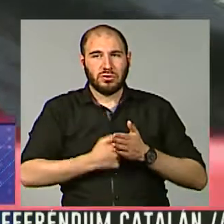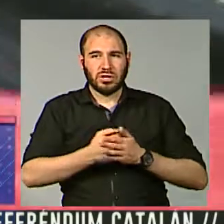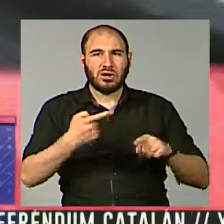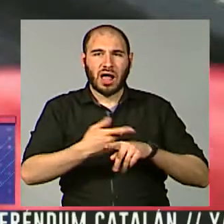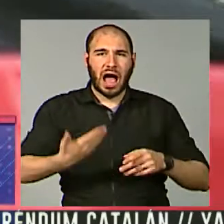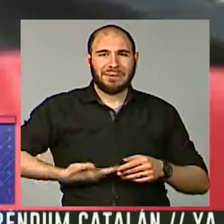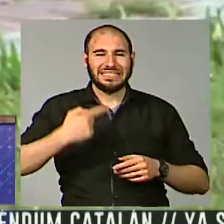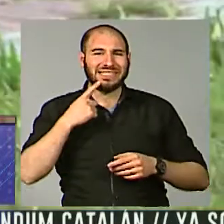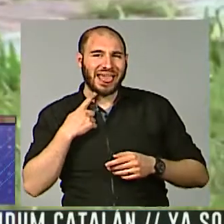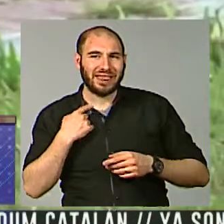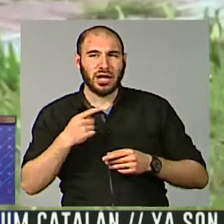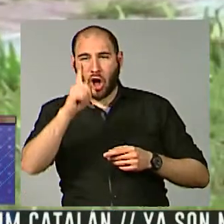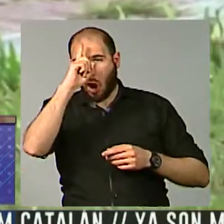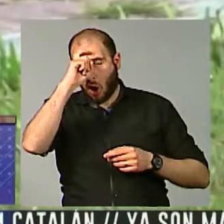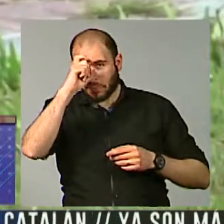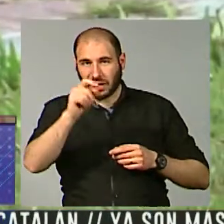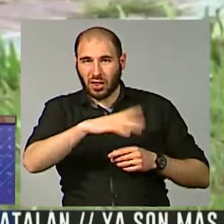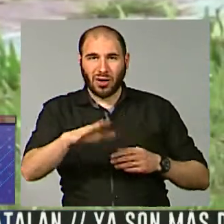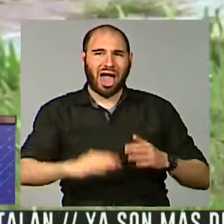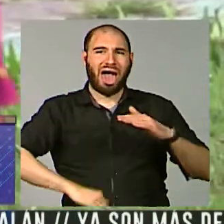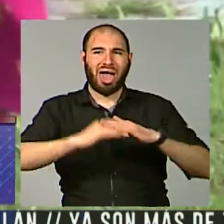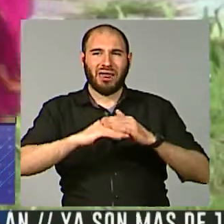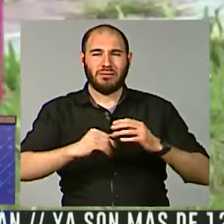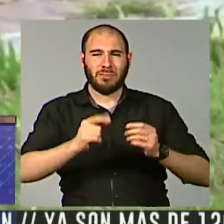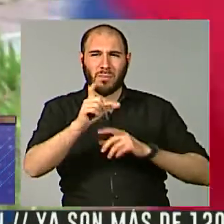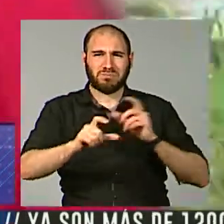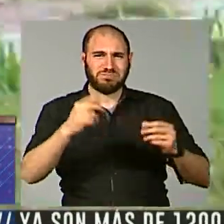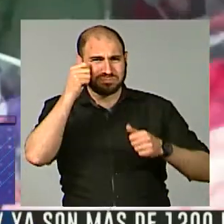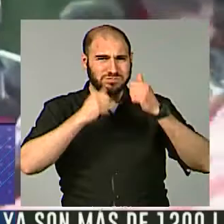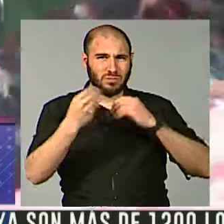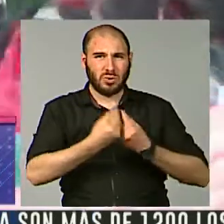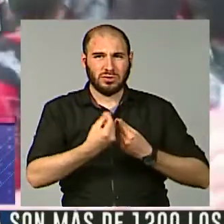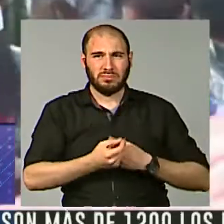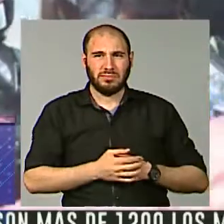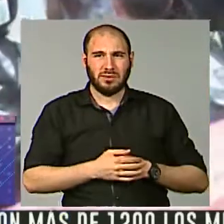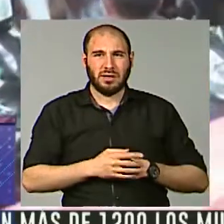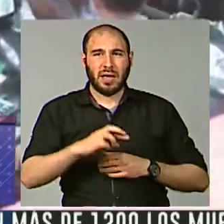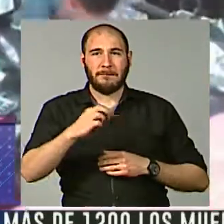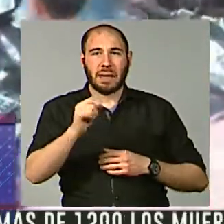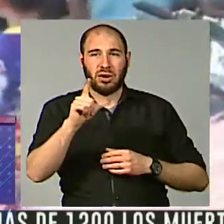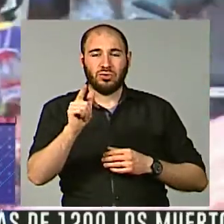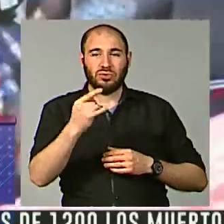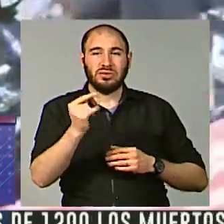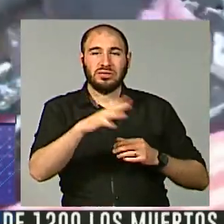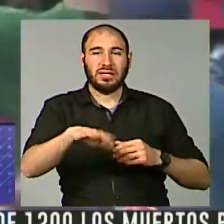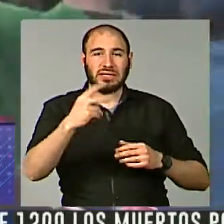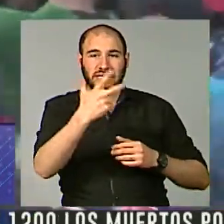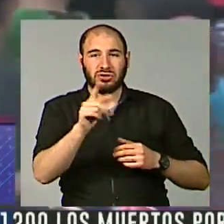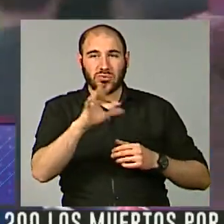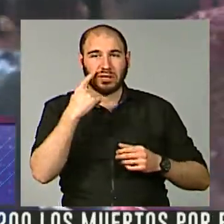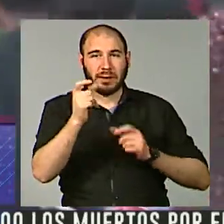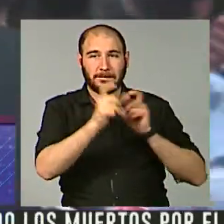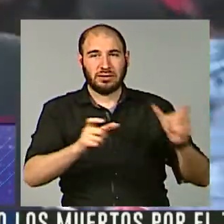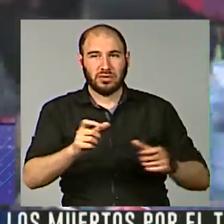hambre y la sed, y los hospitales locales están saturados por los numerosos heridos. En Palu, una ciudad de 350.000